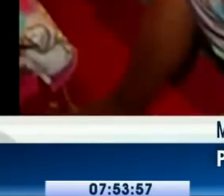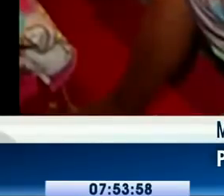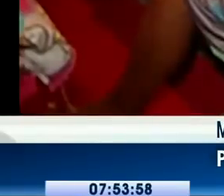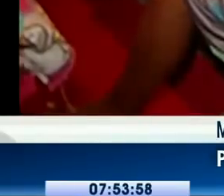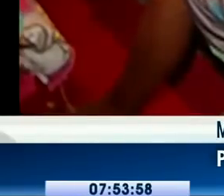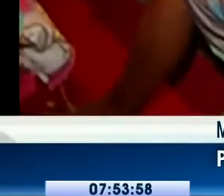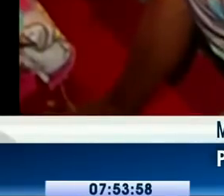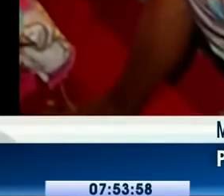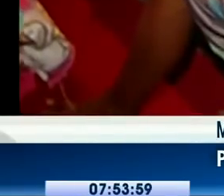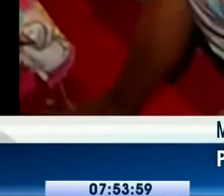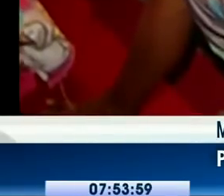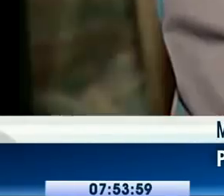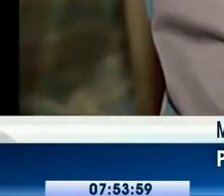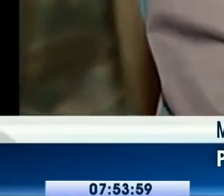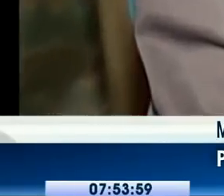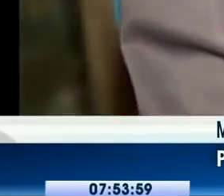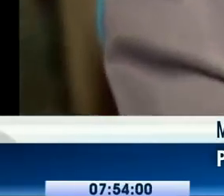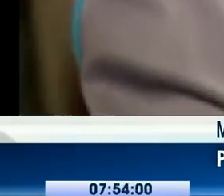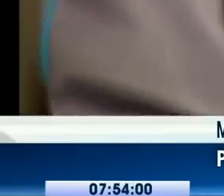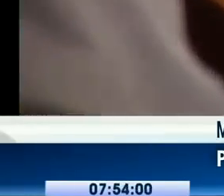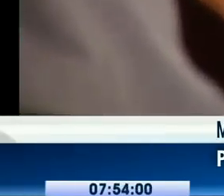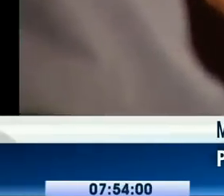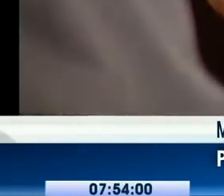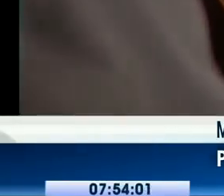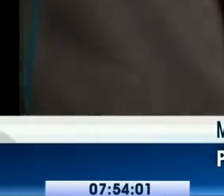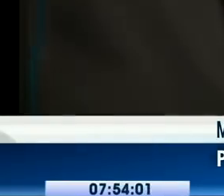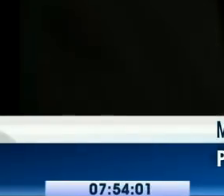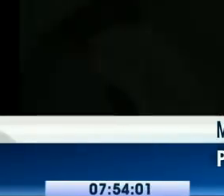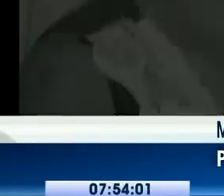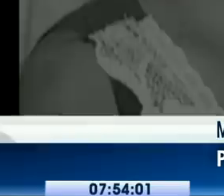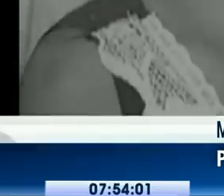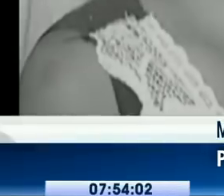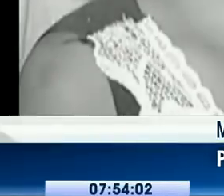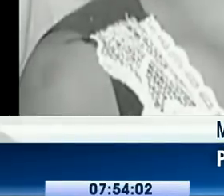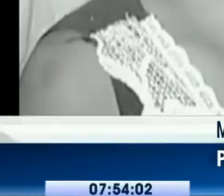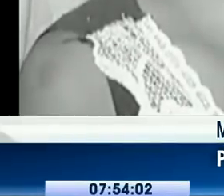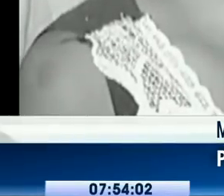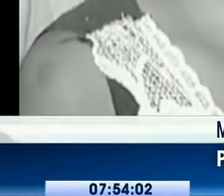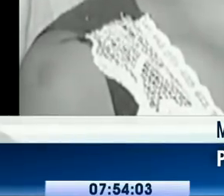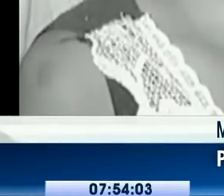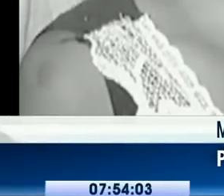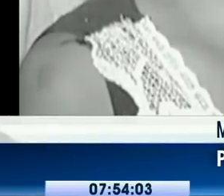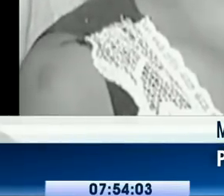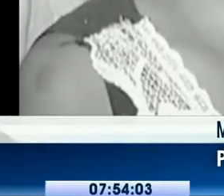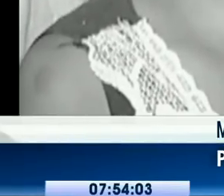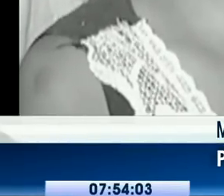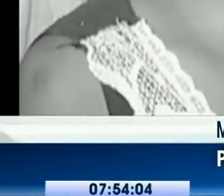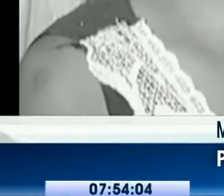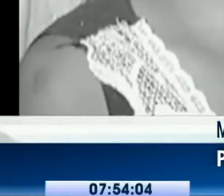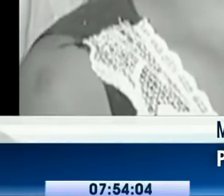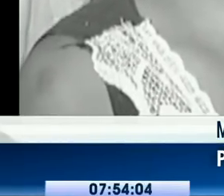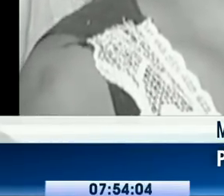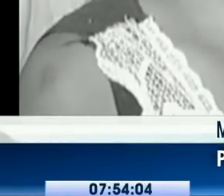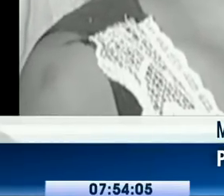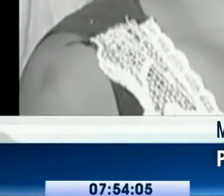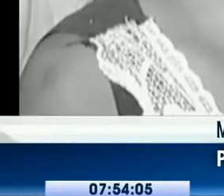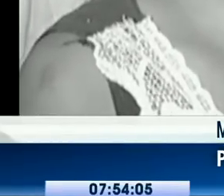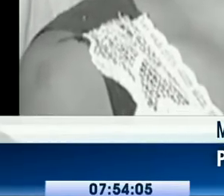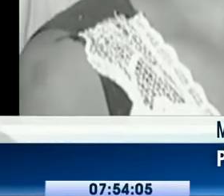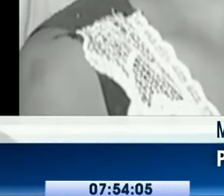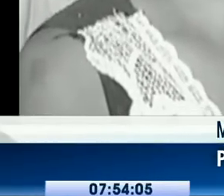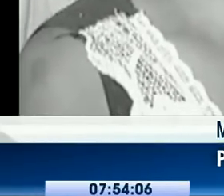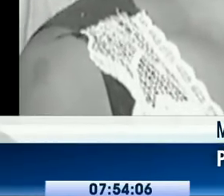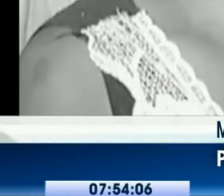ha vendido para poder comprar la sustancia. Cocina, me ha vendido ventilador, todo lo que yo traigo me ha vendido